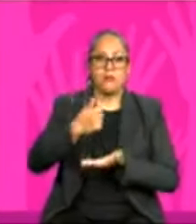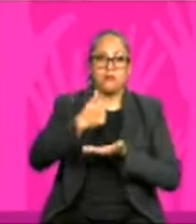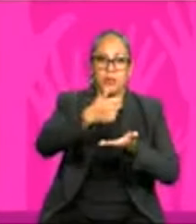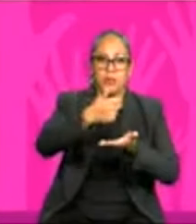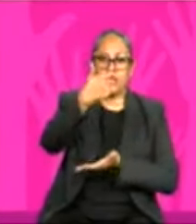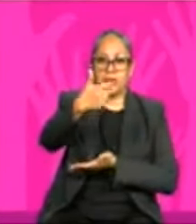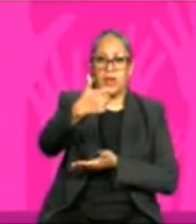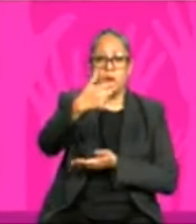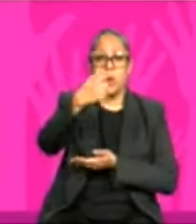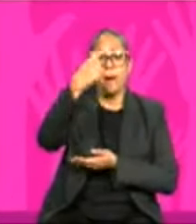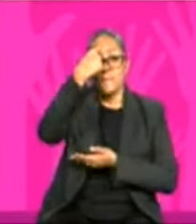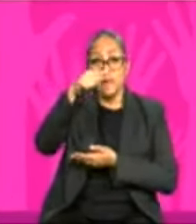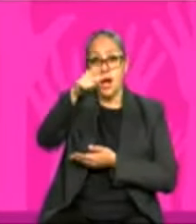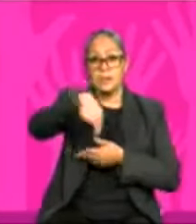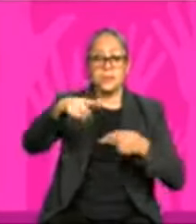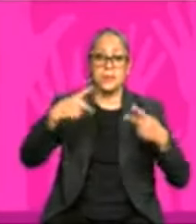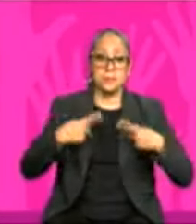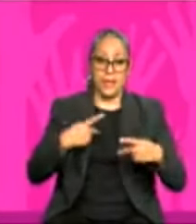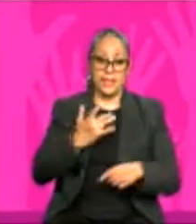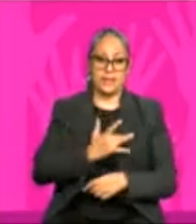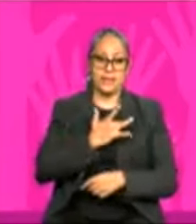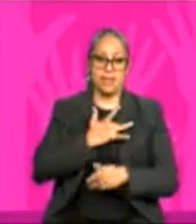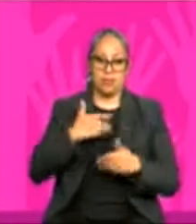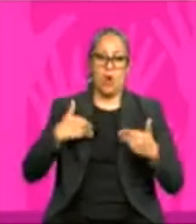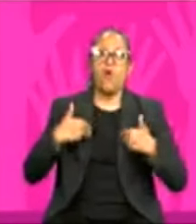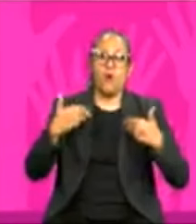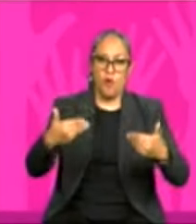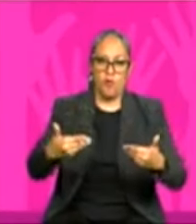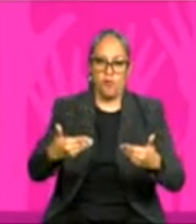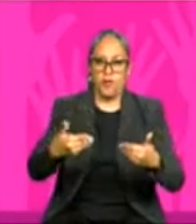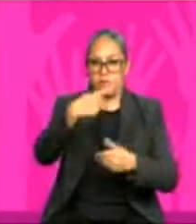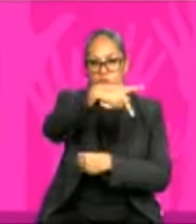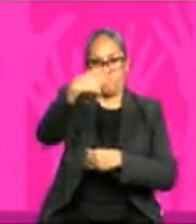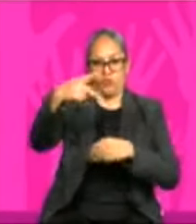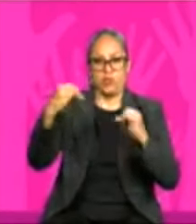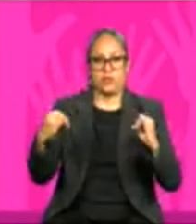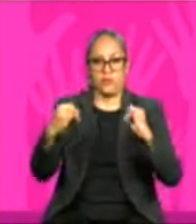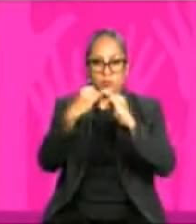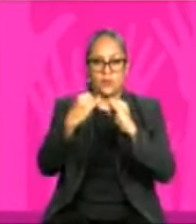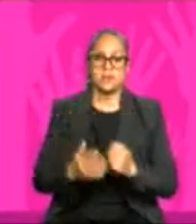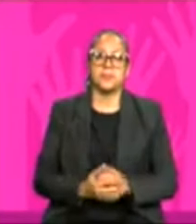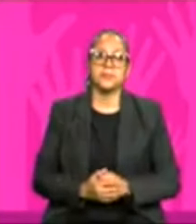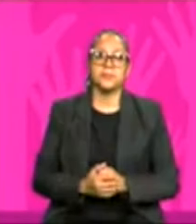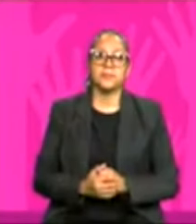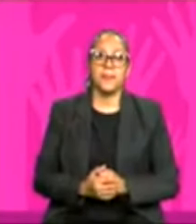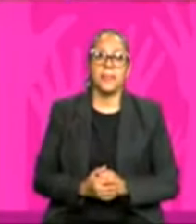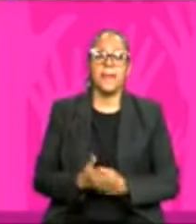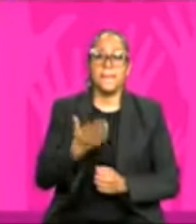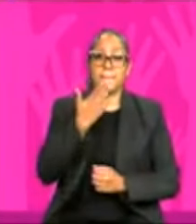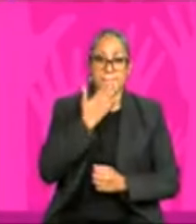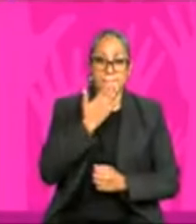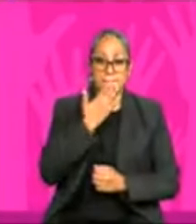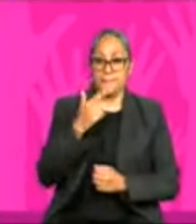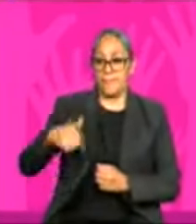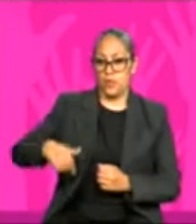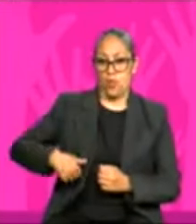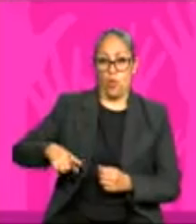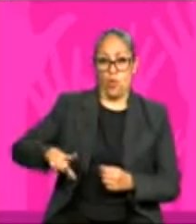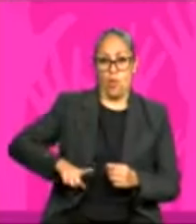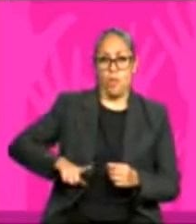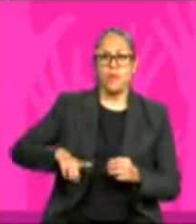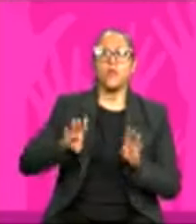pública con el fin de generar la confianza de los ciudadanos en sus instituciones? Voy a gobernar con el